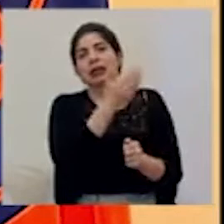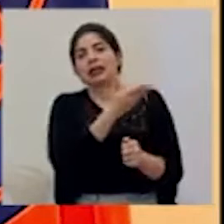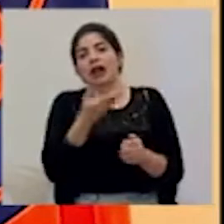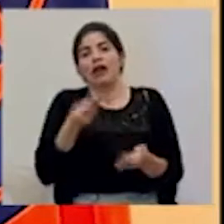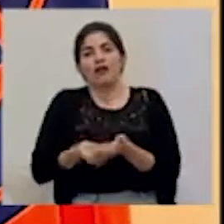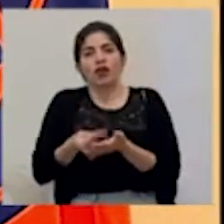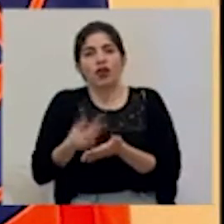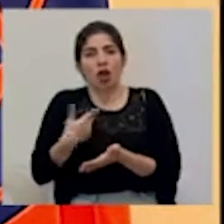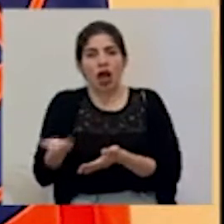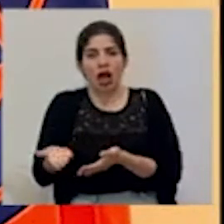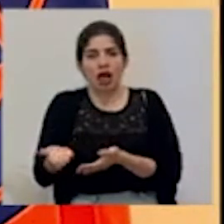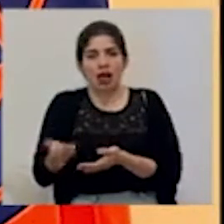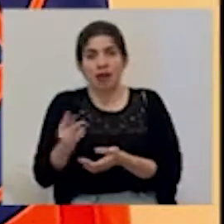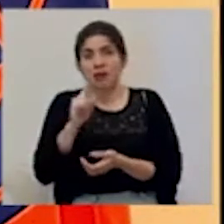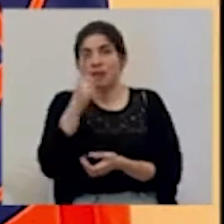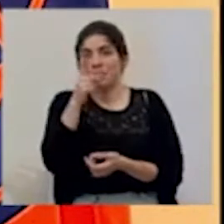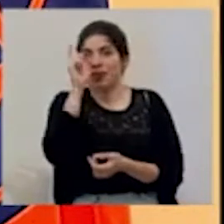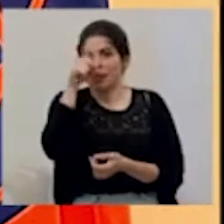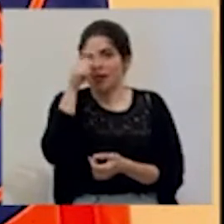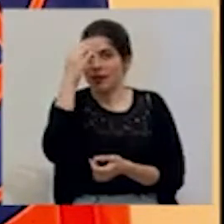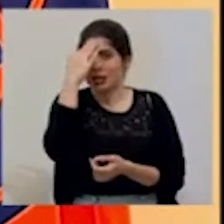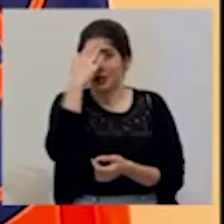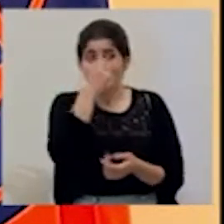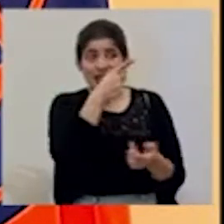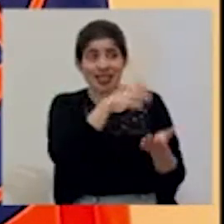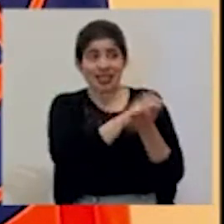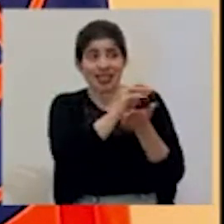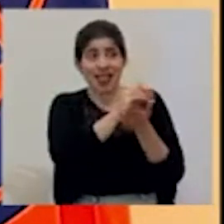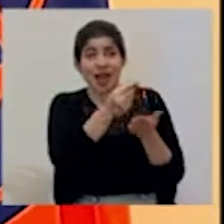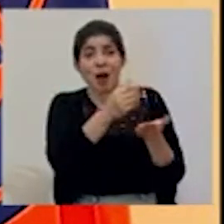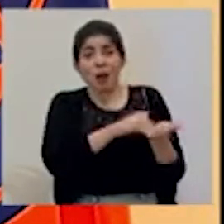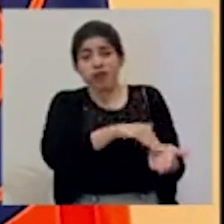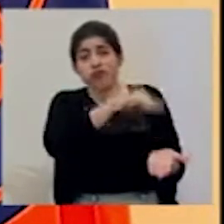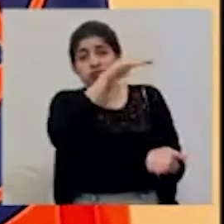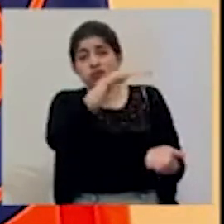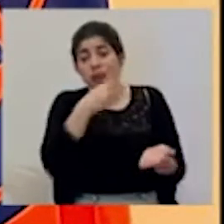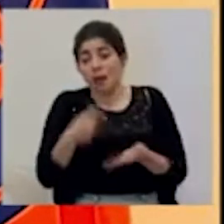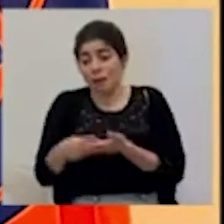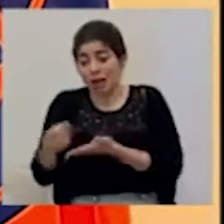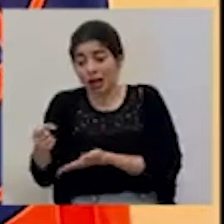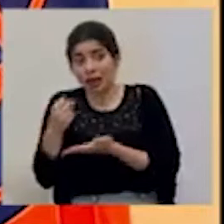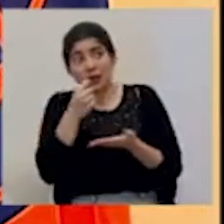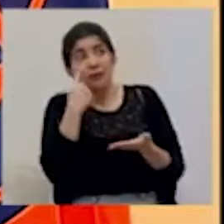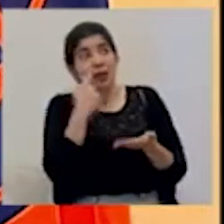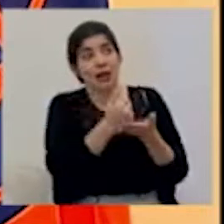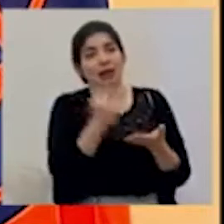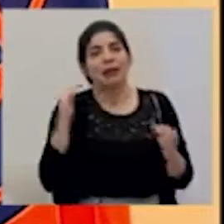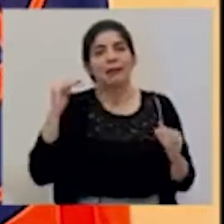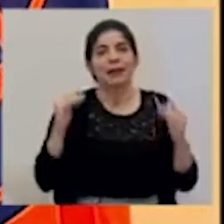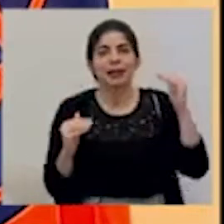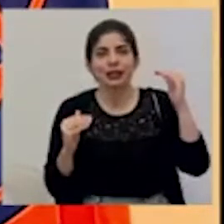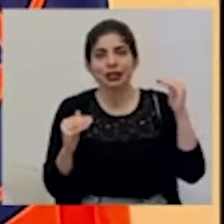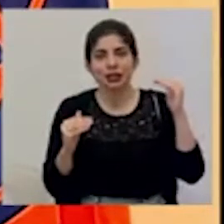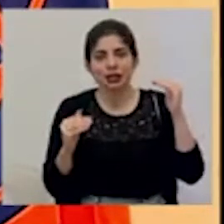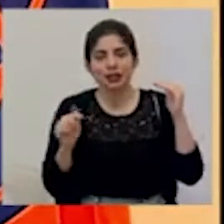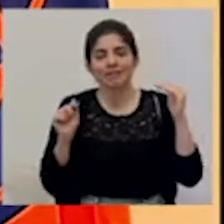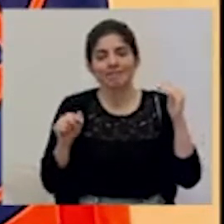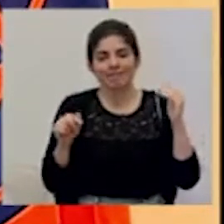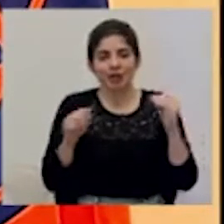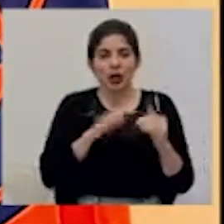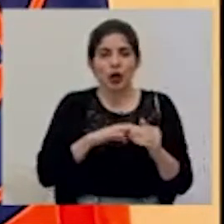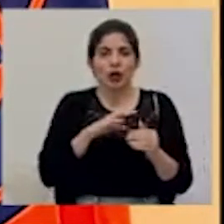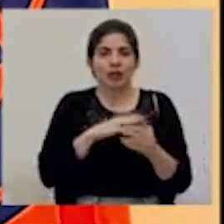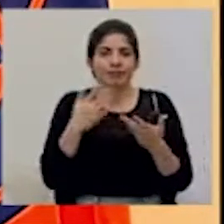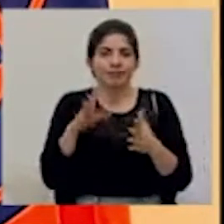recursos ordinarios. Ese es el primer elemento que debemos tener en consideración para poder emitir un decreto de emergencia. Esa condición se